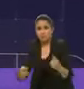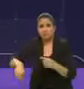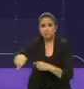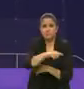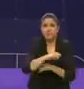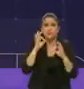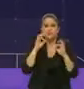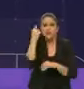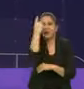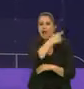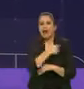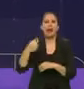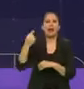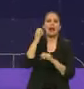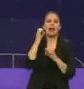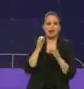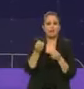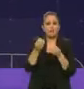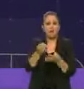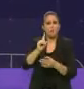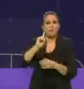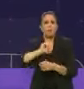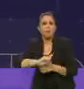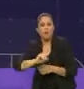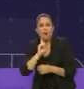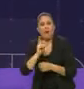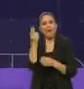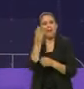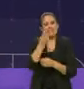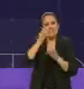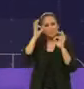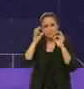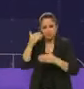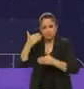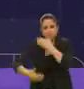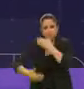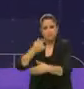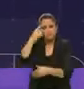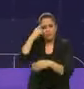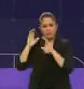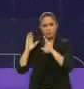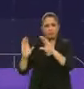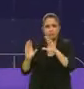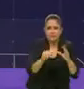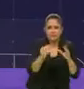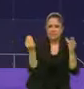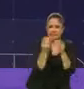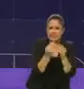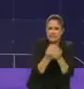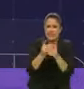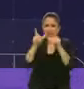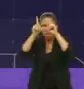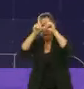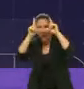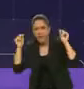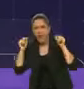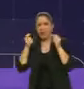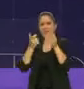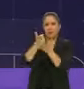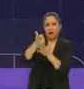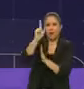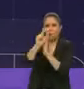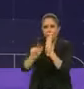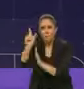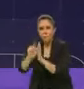Necesitamos un verdadero sistema en donde haya capacitación y pago mensual para enfermeras, terapeutas y